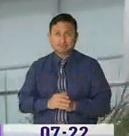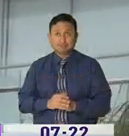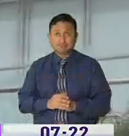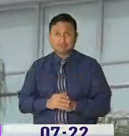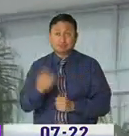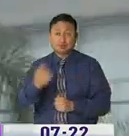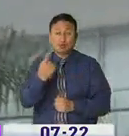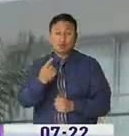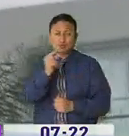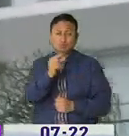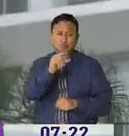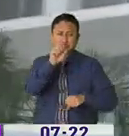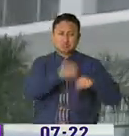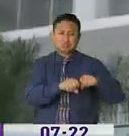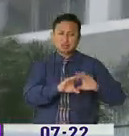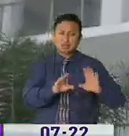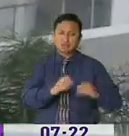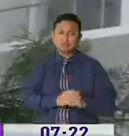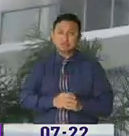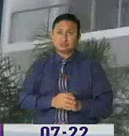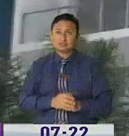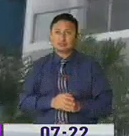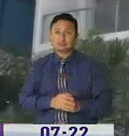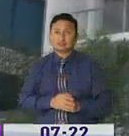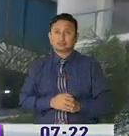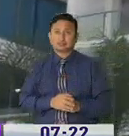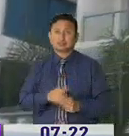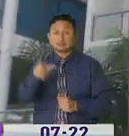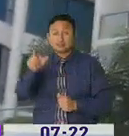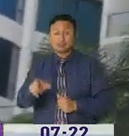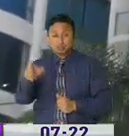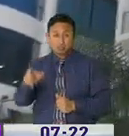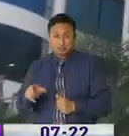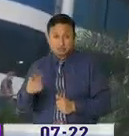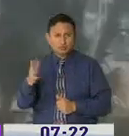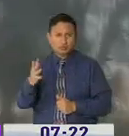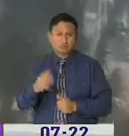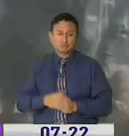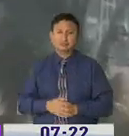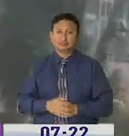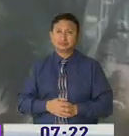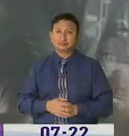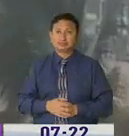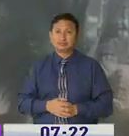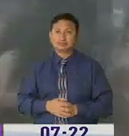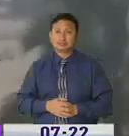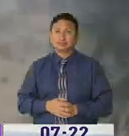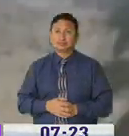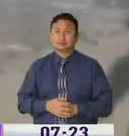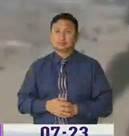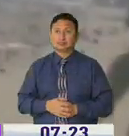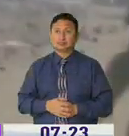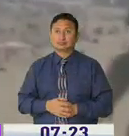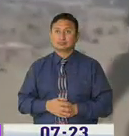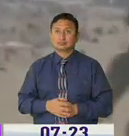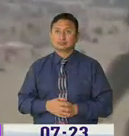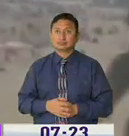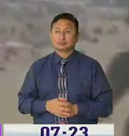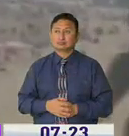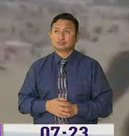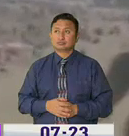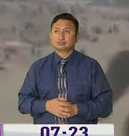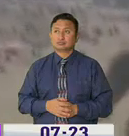materiales. En el área afectada no se encontraba ninguna persona. Desde la provincia de Santa Elena, informó Darwin